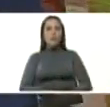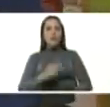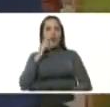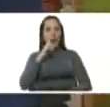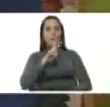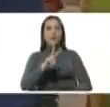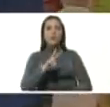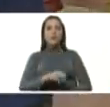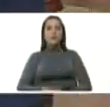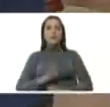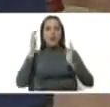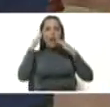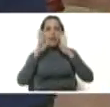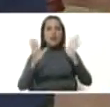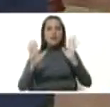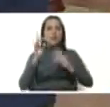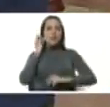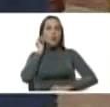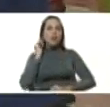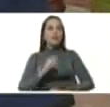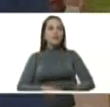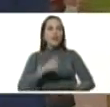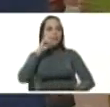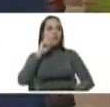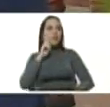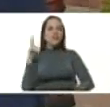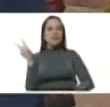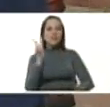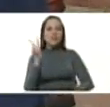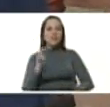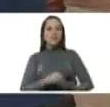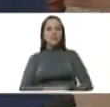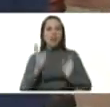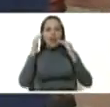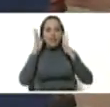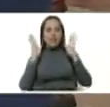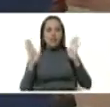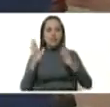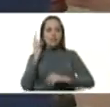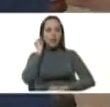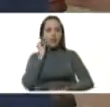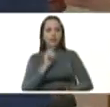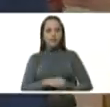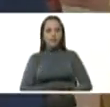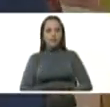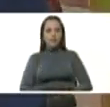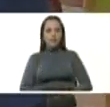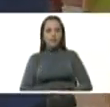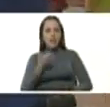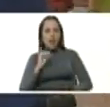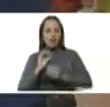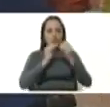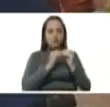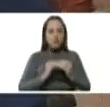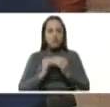fíjense, atención mujeres embarazadas del país. Atención mujeres que están